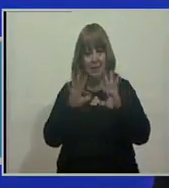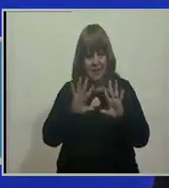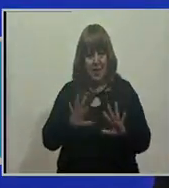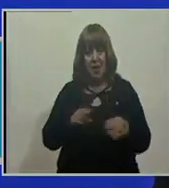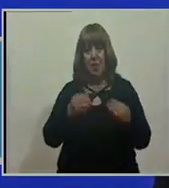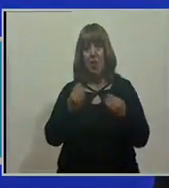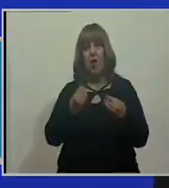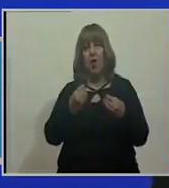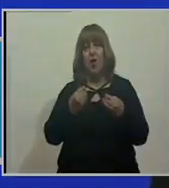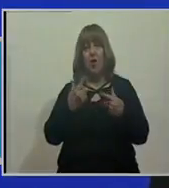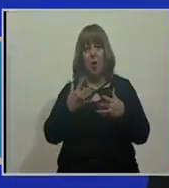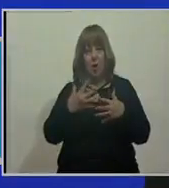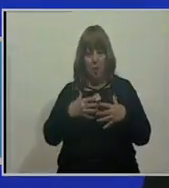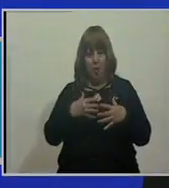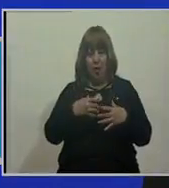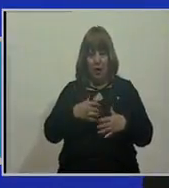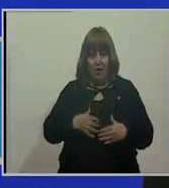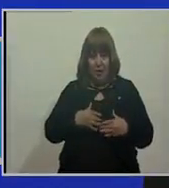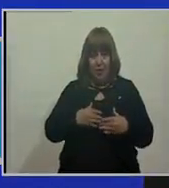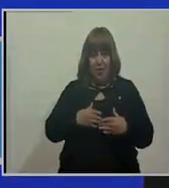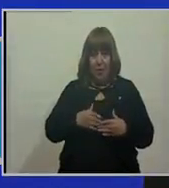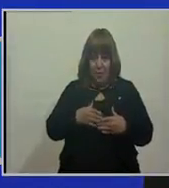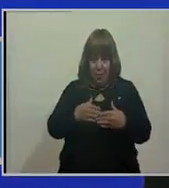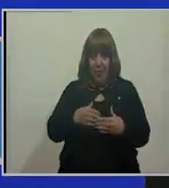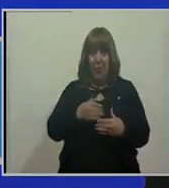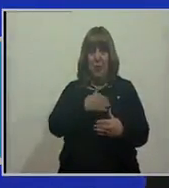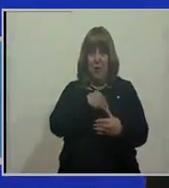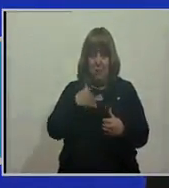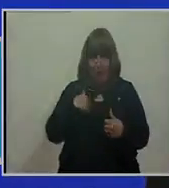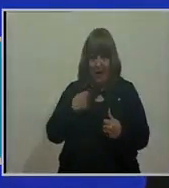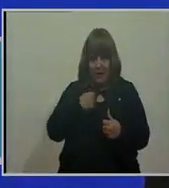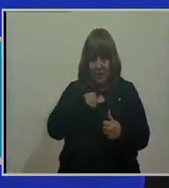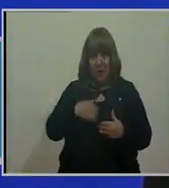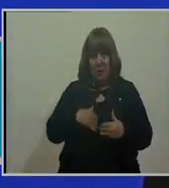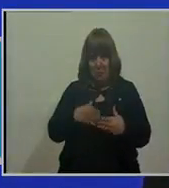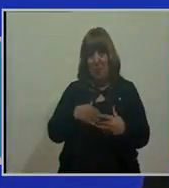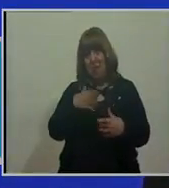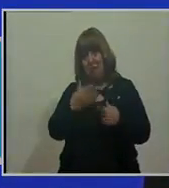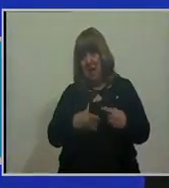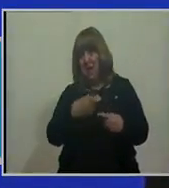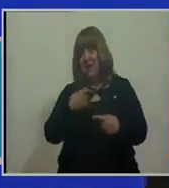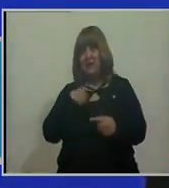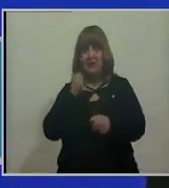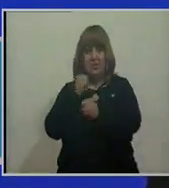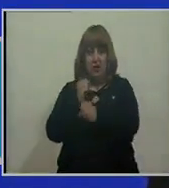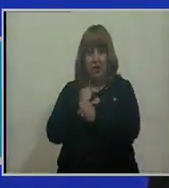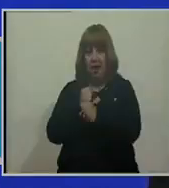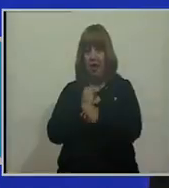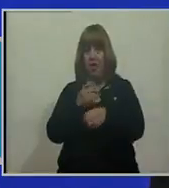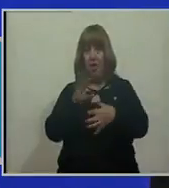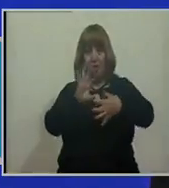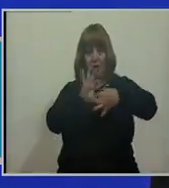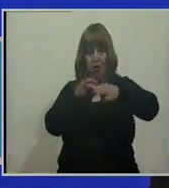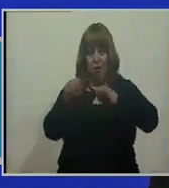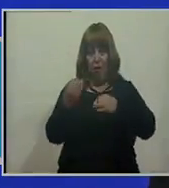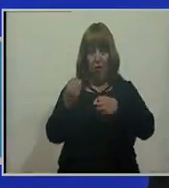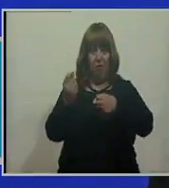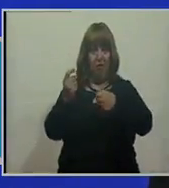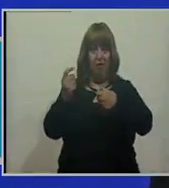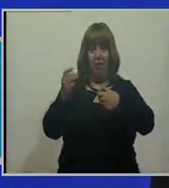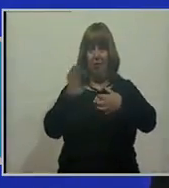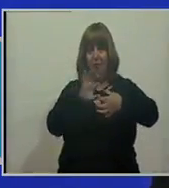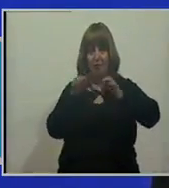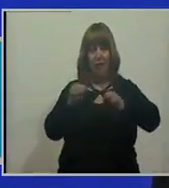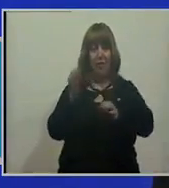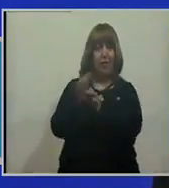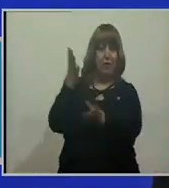la maternidad y, bueno, un montón de roles que tenemos en la vida y al mismo tiempo poder desarrollarnos